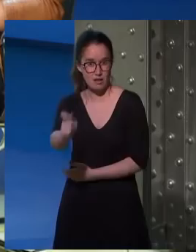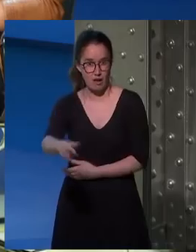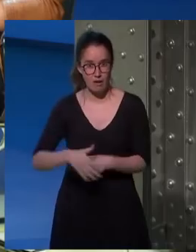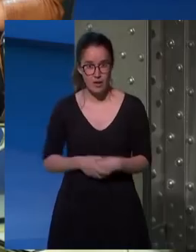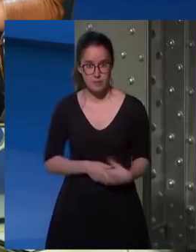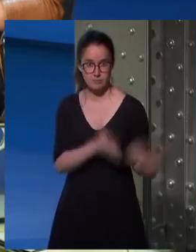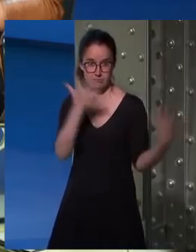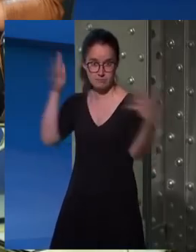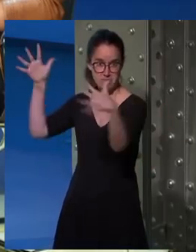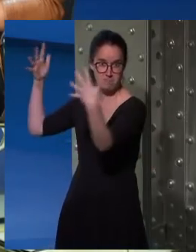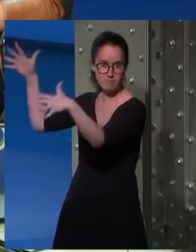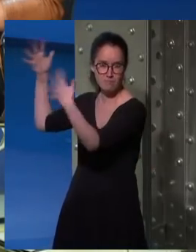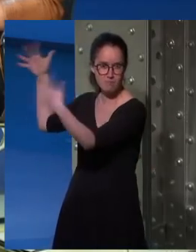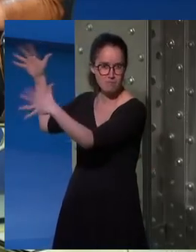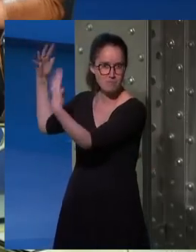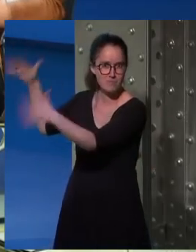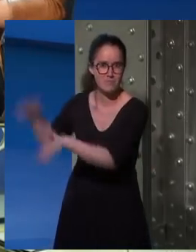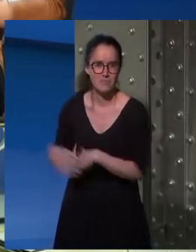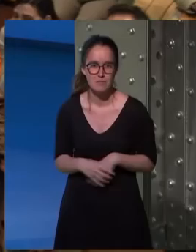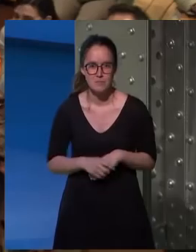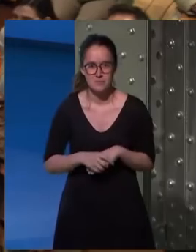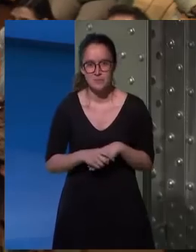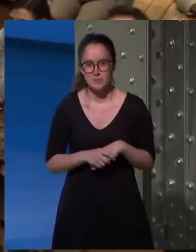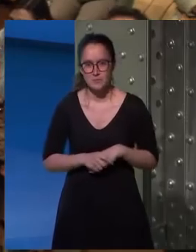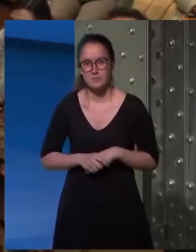constantemente. Y dentro del... Gracias.